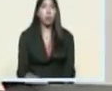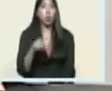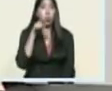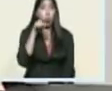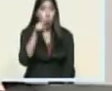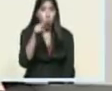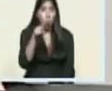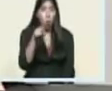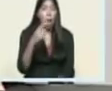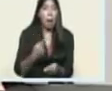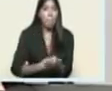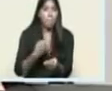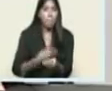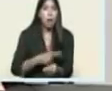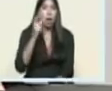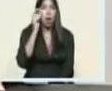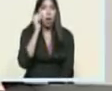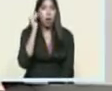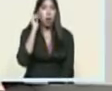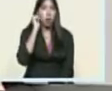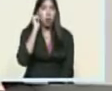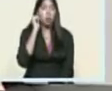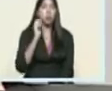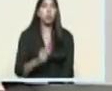Usted, querido hermano, hermana,